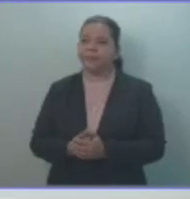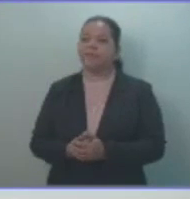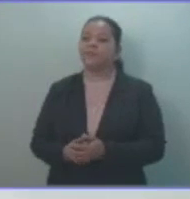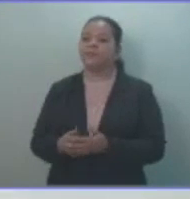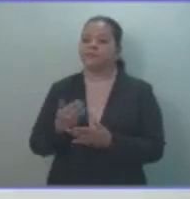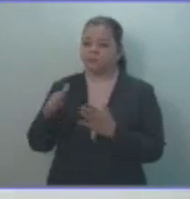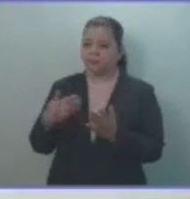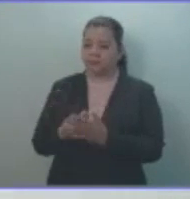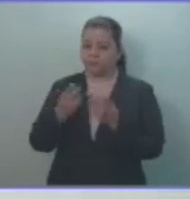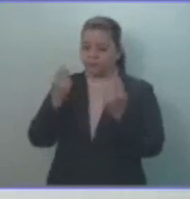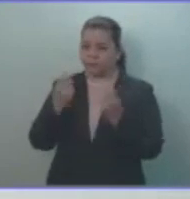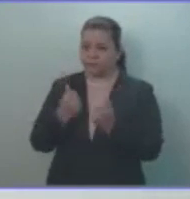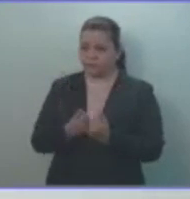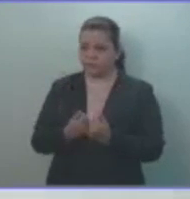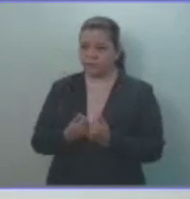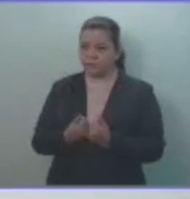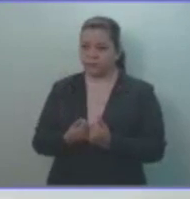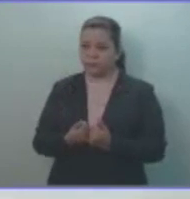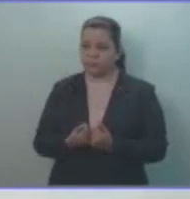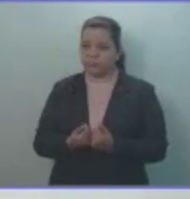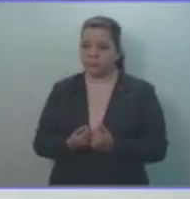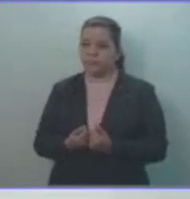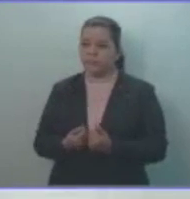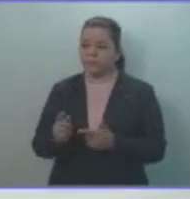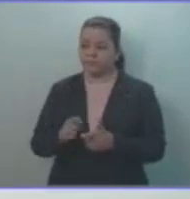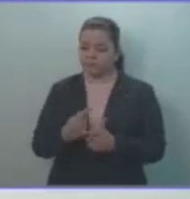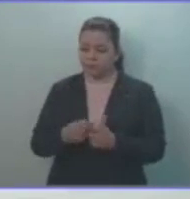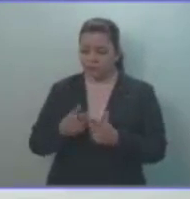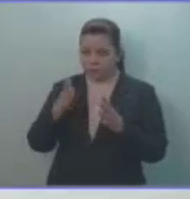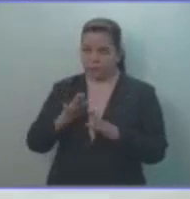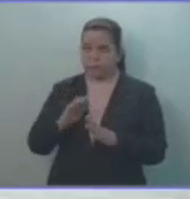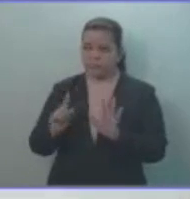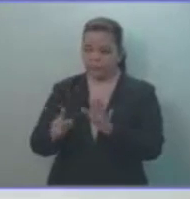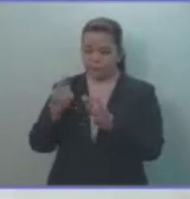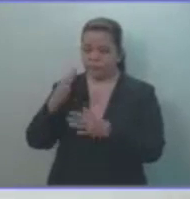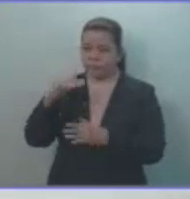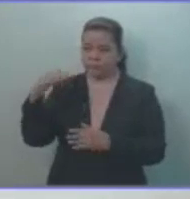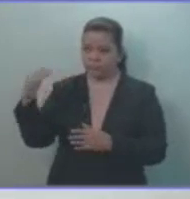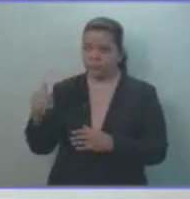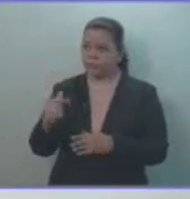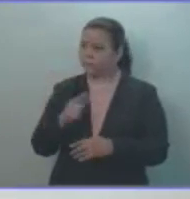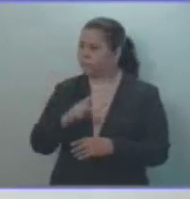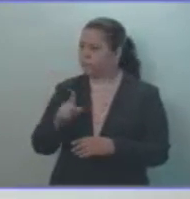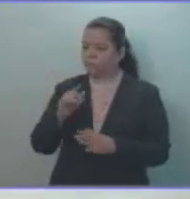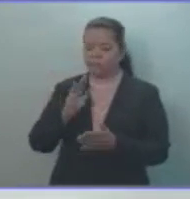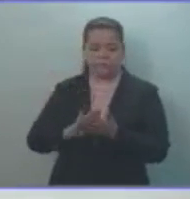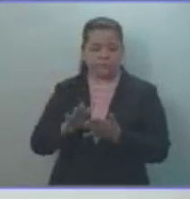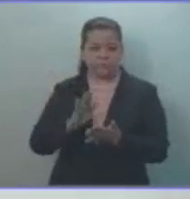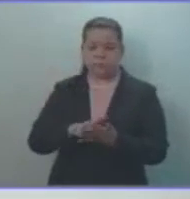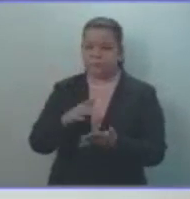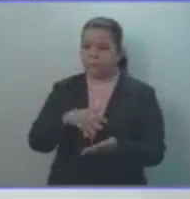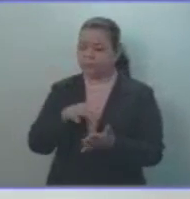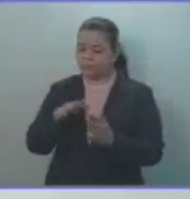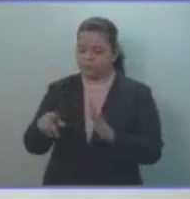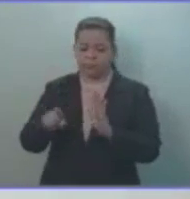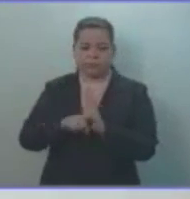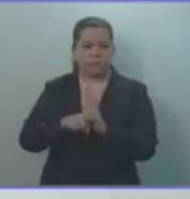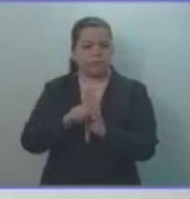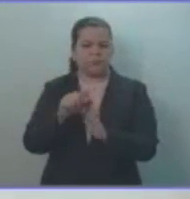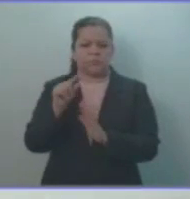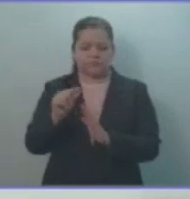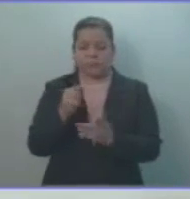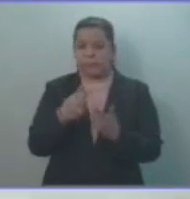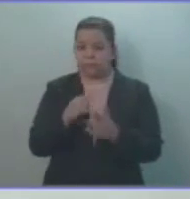americano, El Salvador es el 6º país que menos gasto público tiene, aunque los